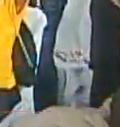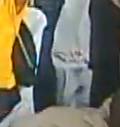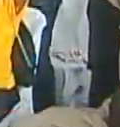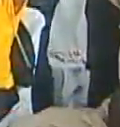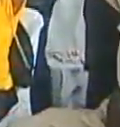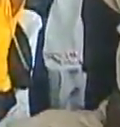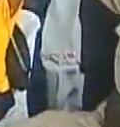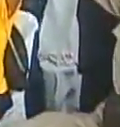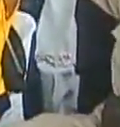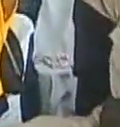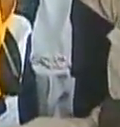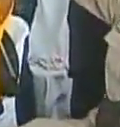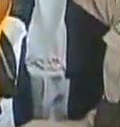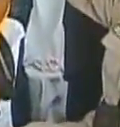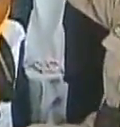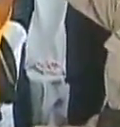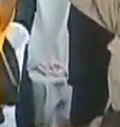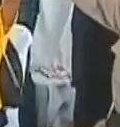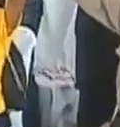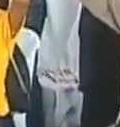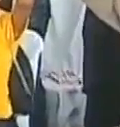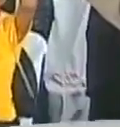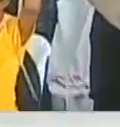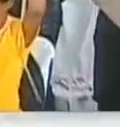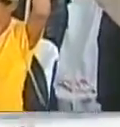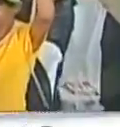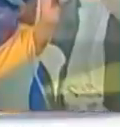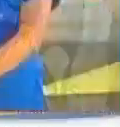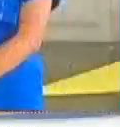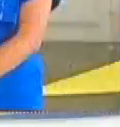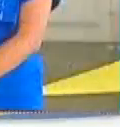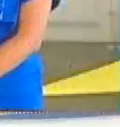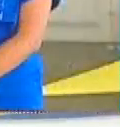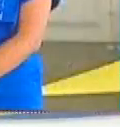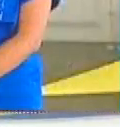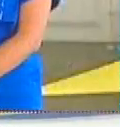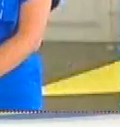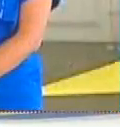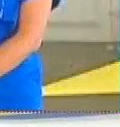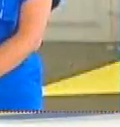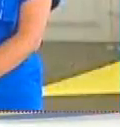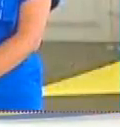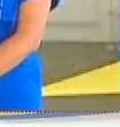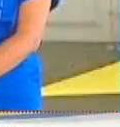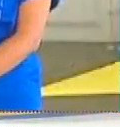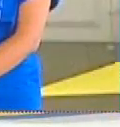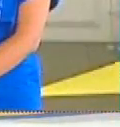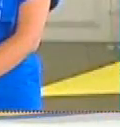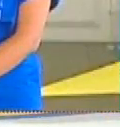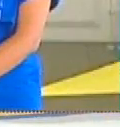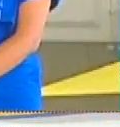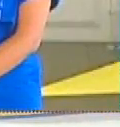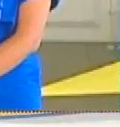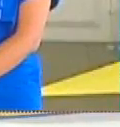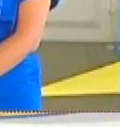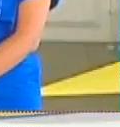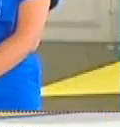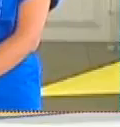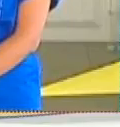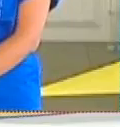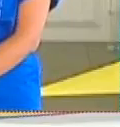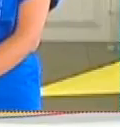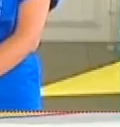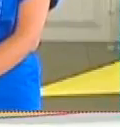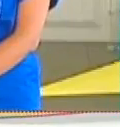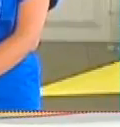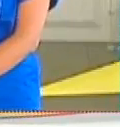Las personas con discapacidad somos personas unidas, somos personas calurosas, fraternas. Para nada somos sectáricos.